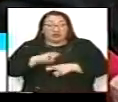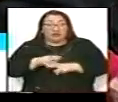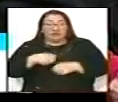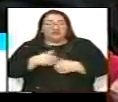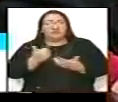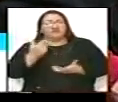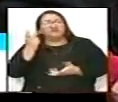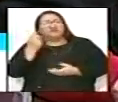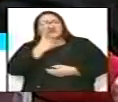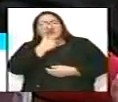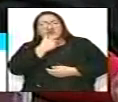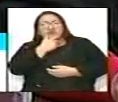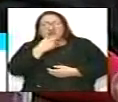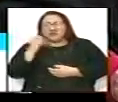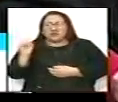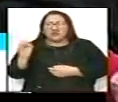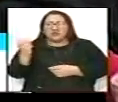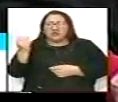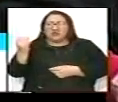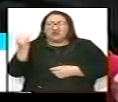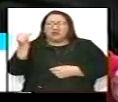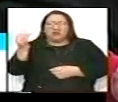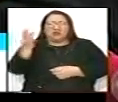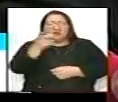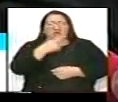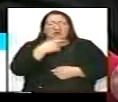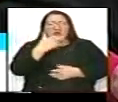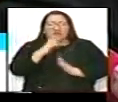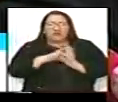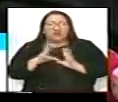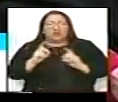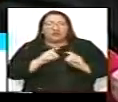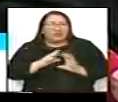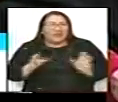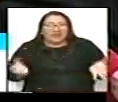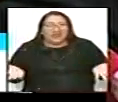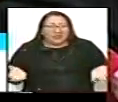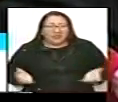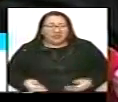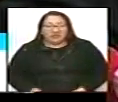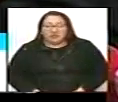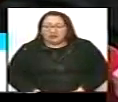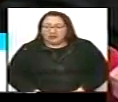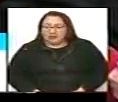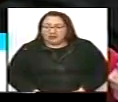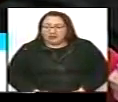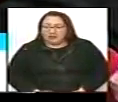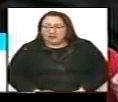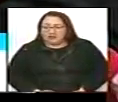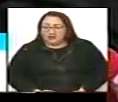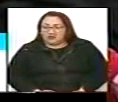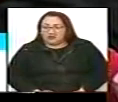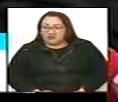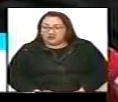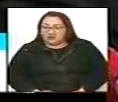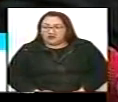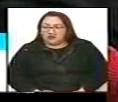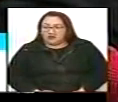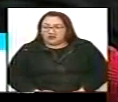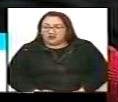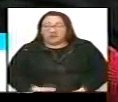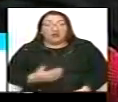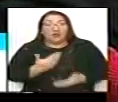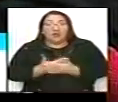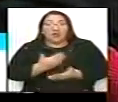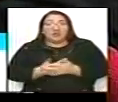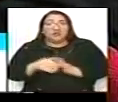no hemos escuchado ningún argumento de fondo sobre el debate. Es decir, las pruebas o los indicios mínimos